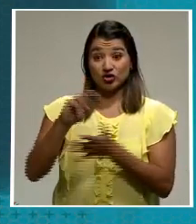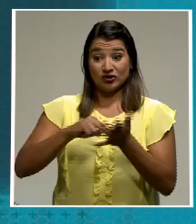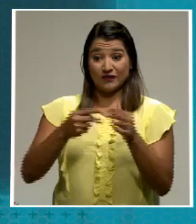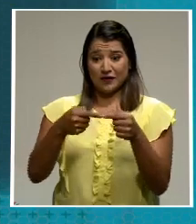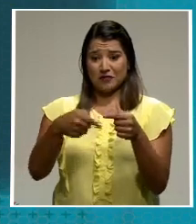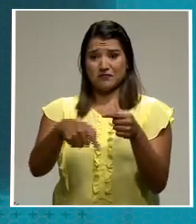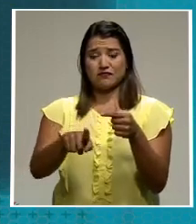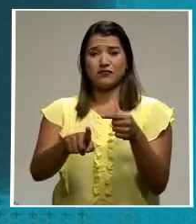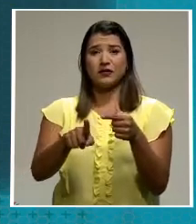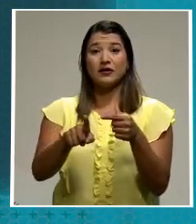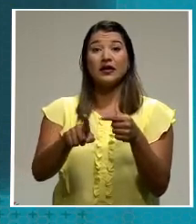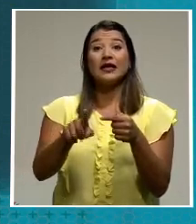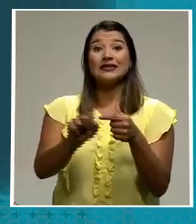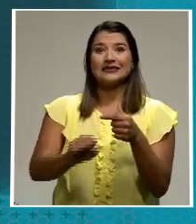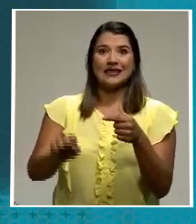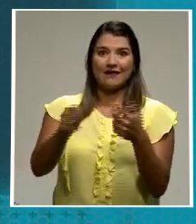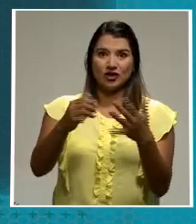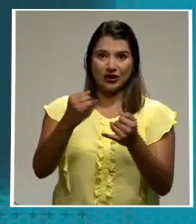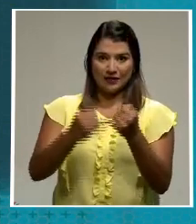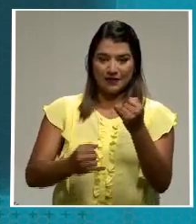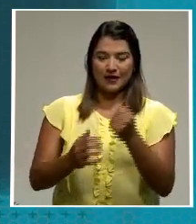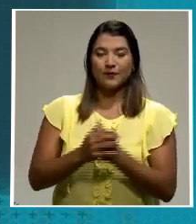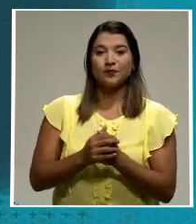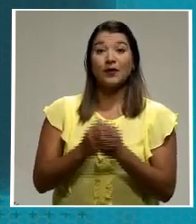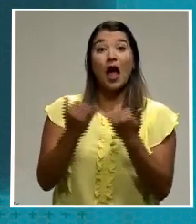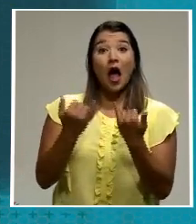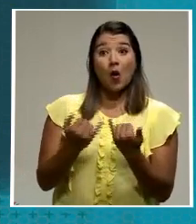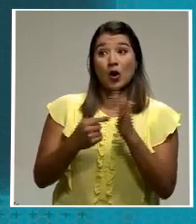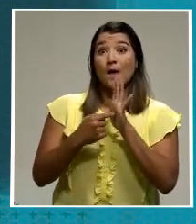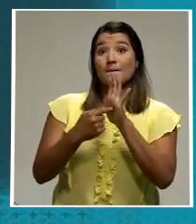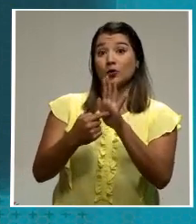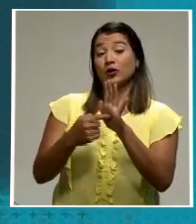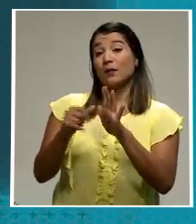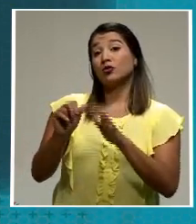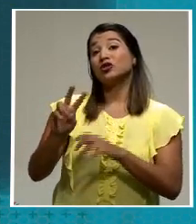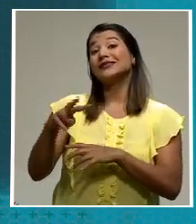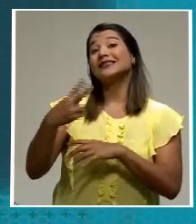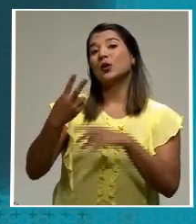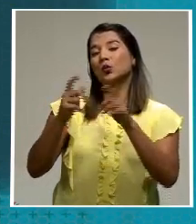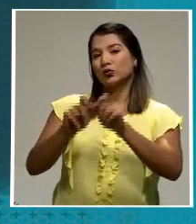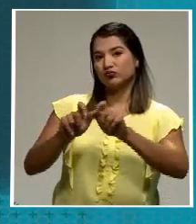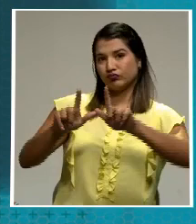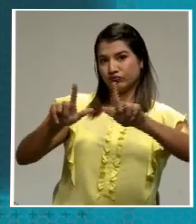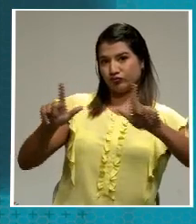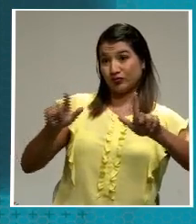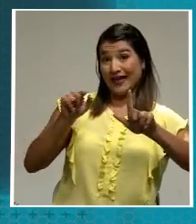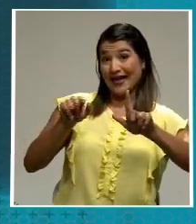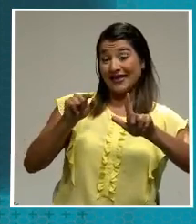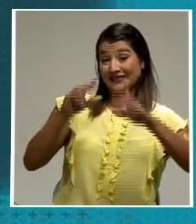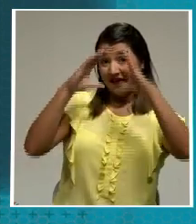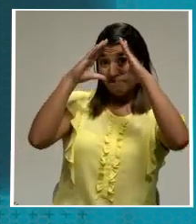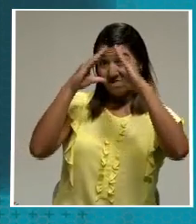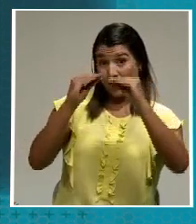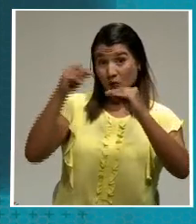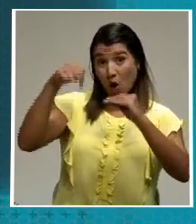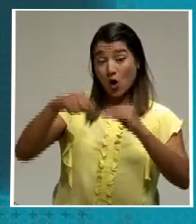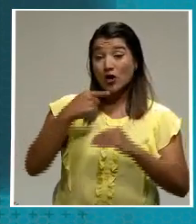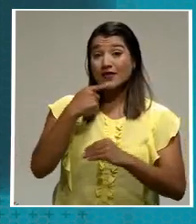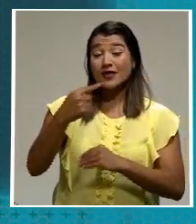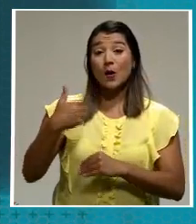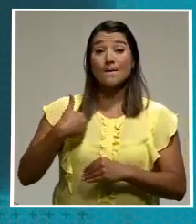contrato. En la siguiente pantalla vamos a ver lo que se ha anunciado por parte del Ministerio de Justicia del día de hoy para